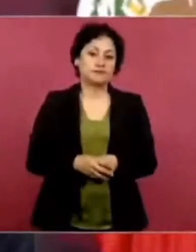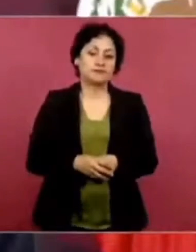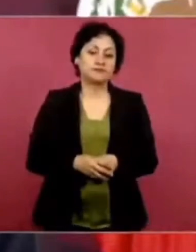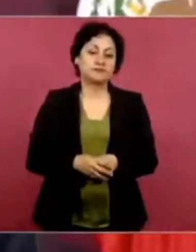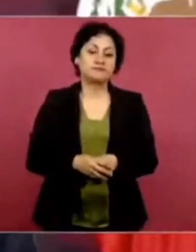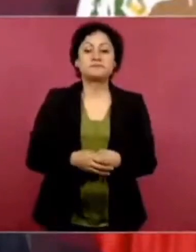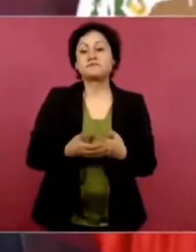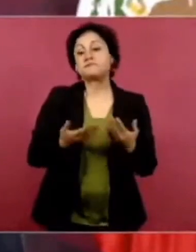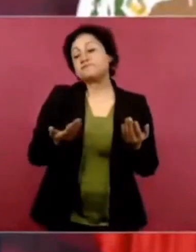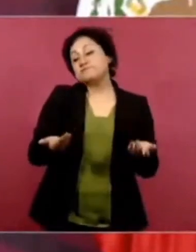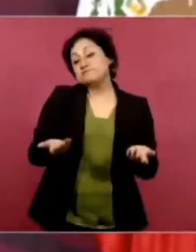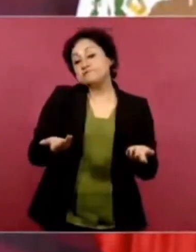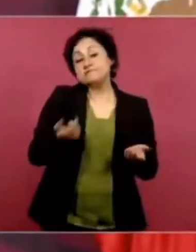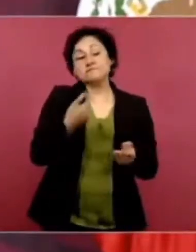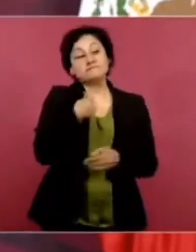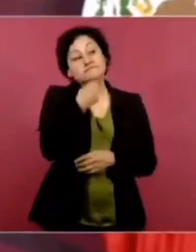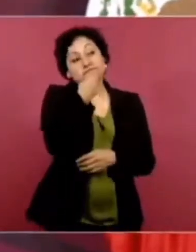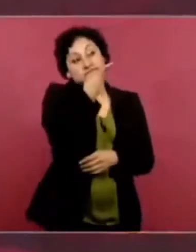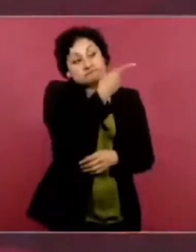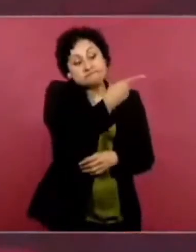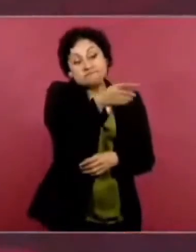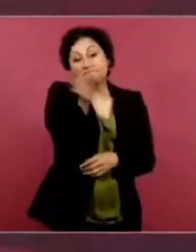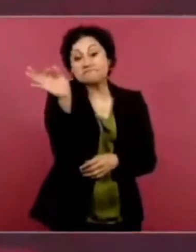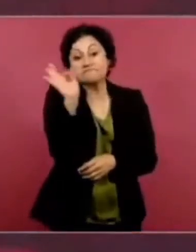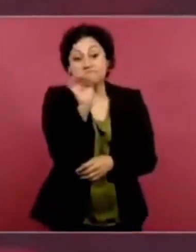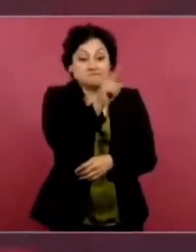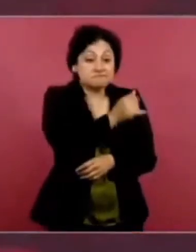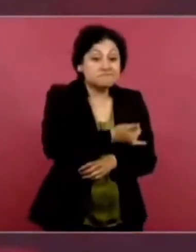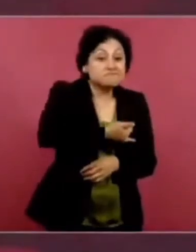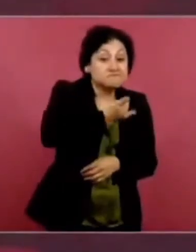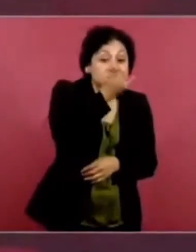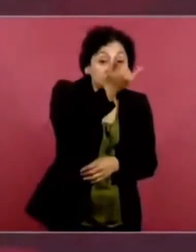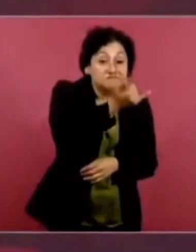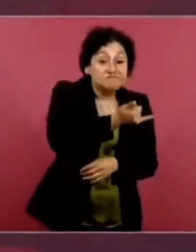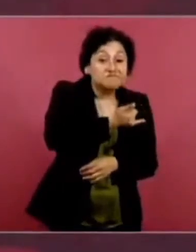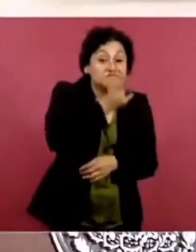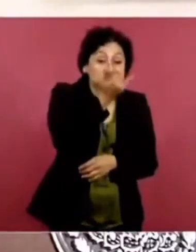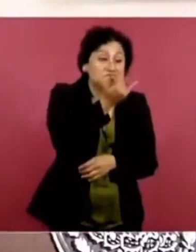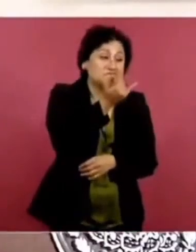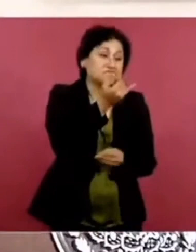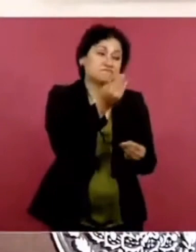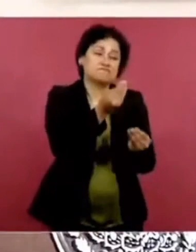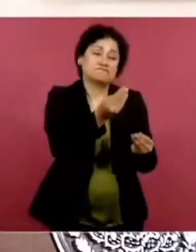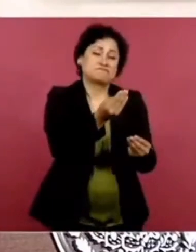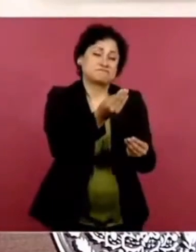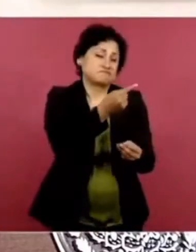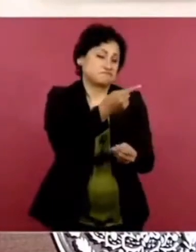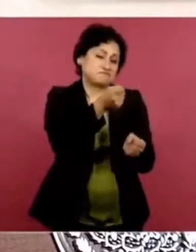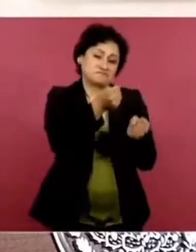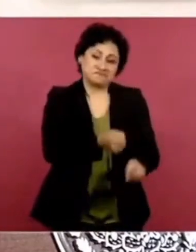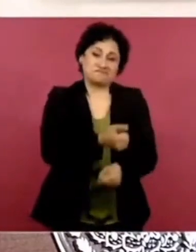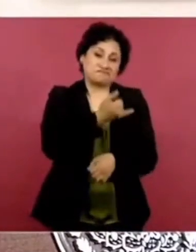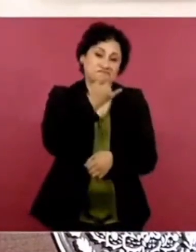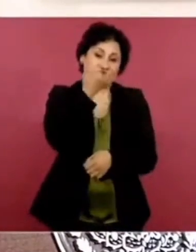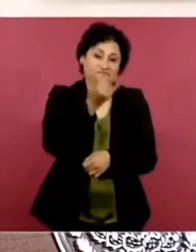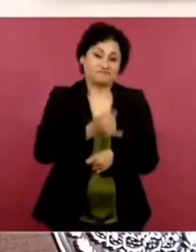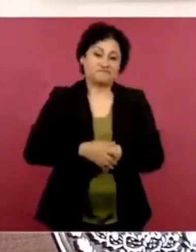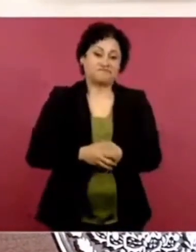a lo mejor se van a equivocar, porque ustedes se equivocan mucho. Ya se equivocaron con lo del